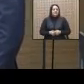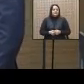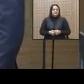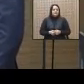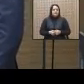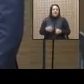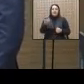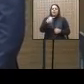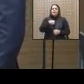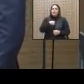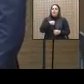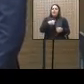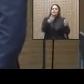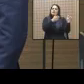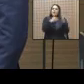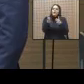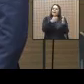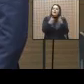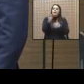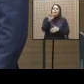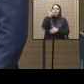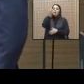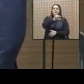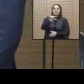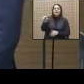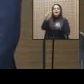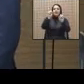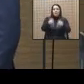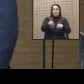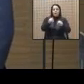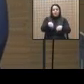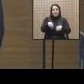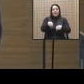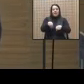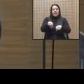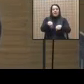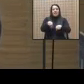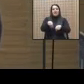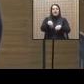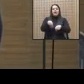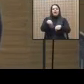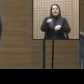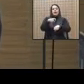Y lo que yo estoy planteando es que la próxima semana se pueda cronometrar distinto esto.